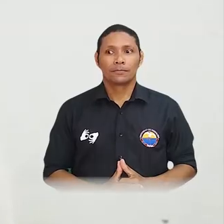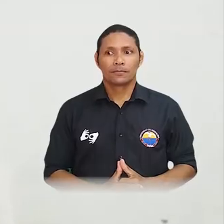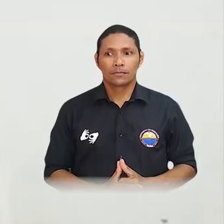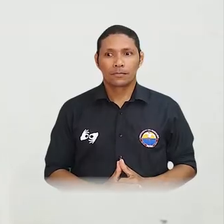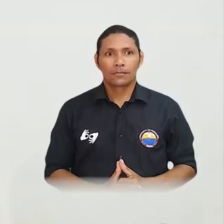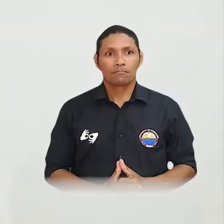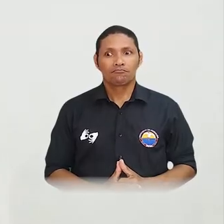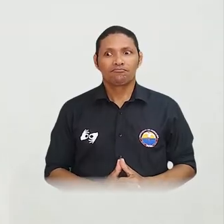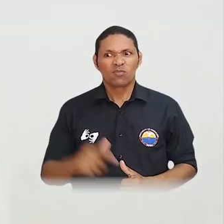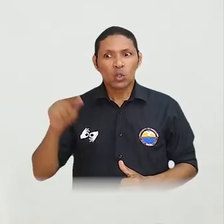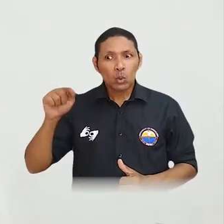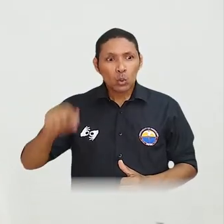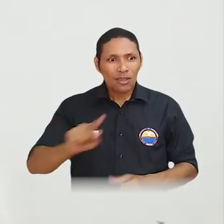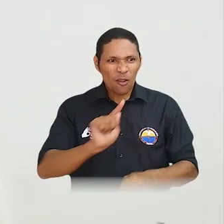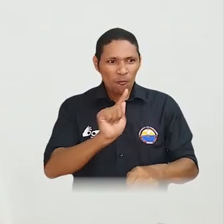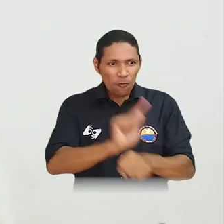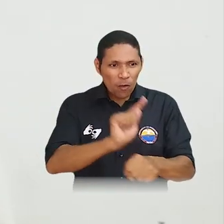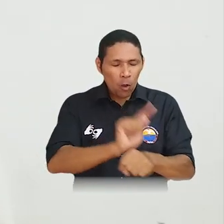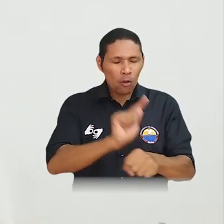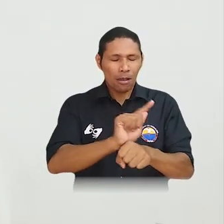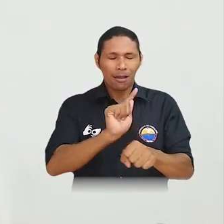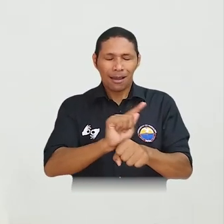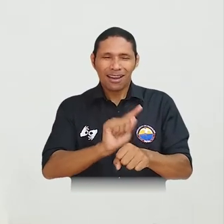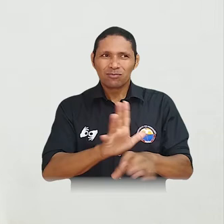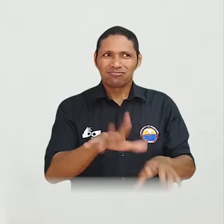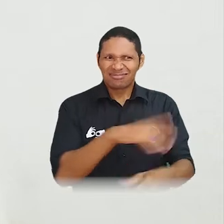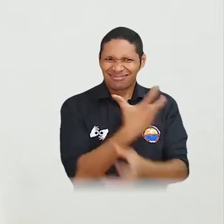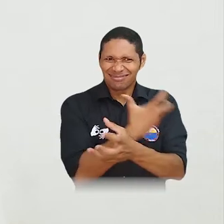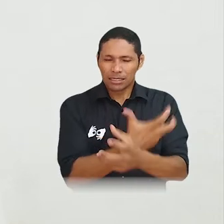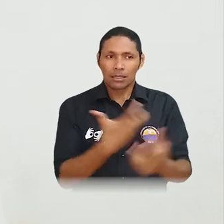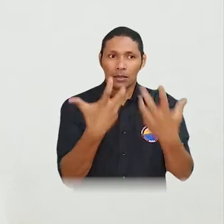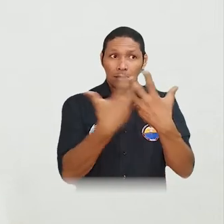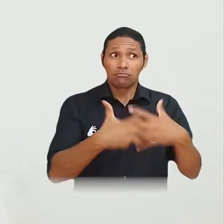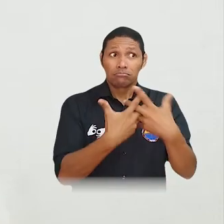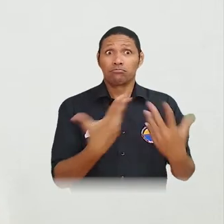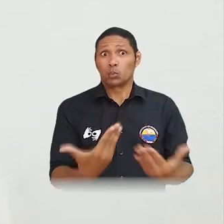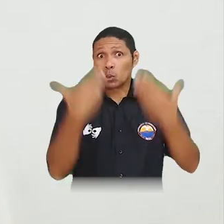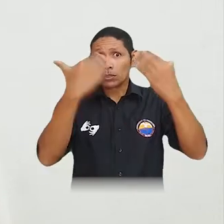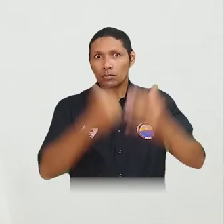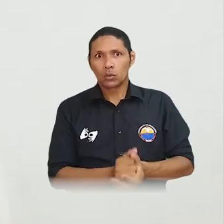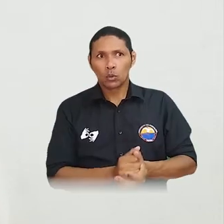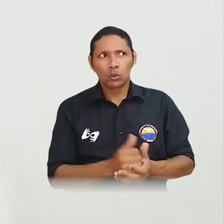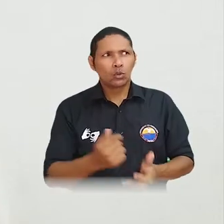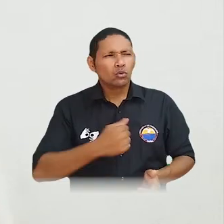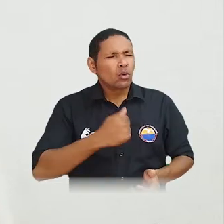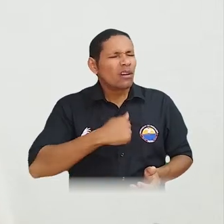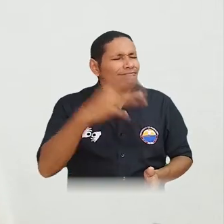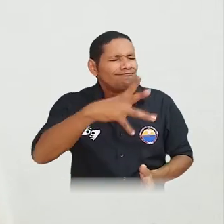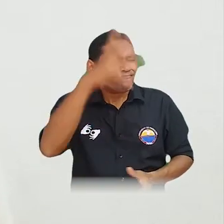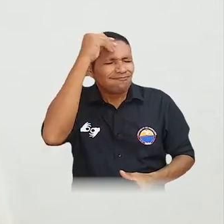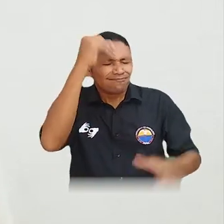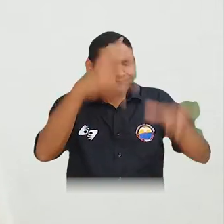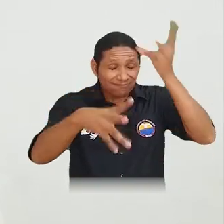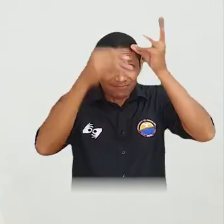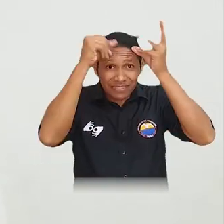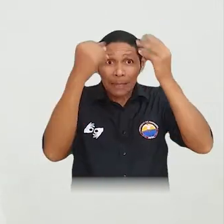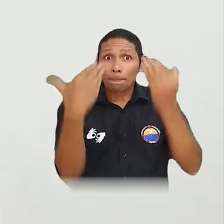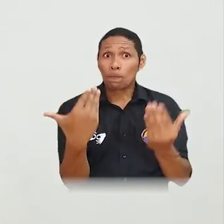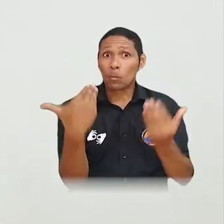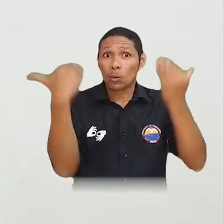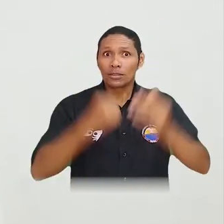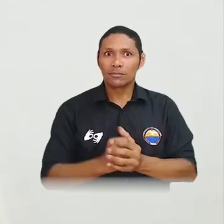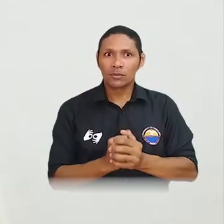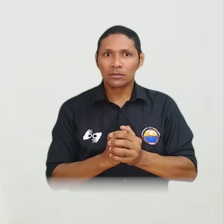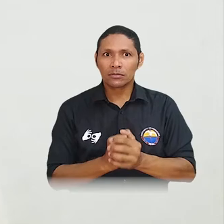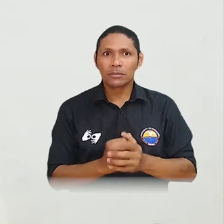liderazgo que ofreció la Facultad de Ciencias Empresariales y Económicas significó para mí un gran aprendizaje y